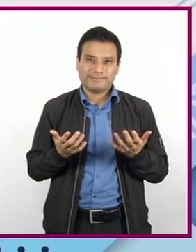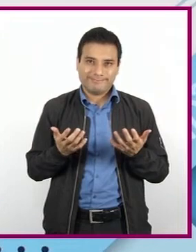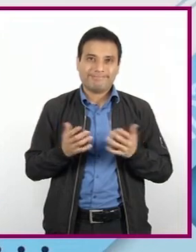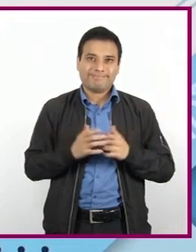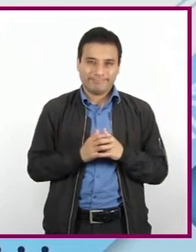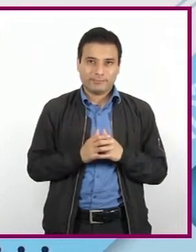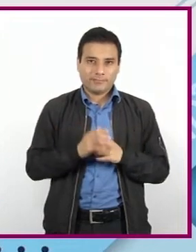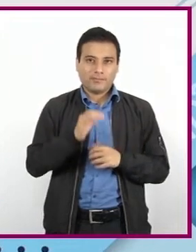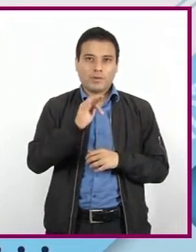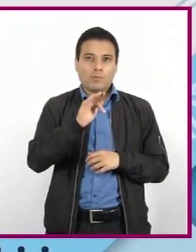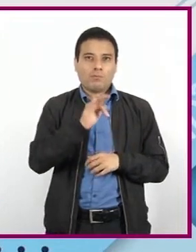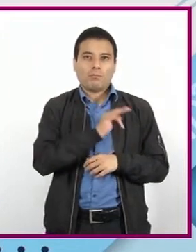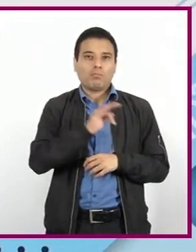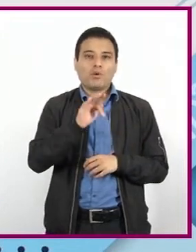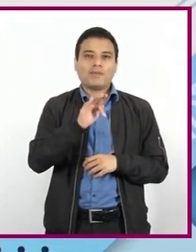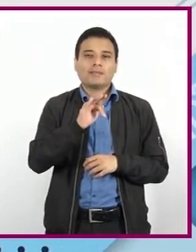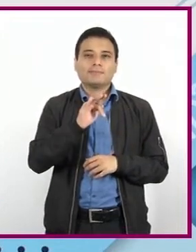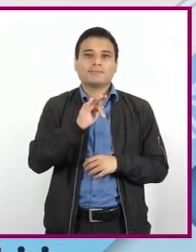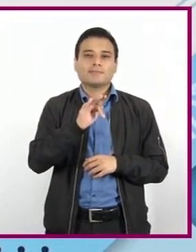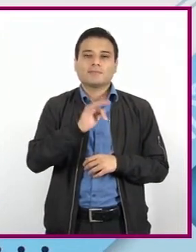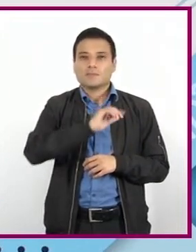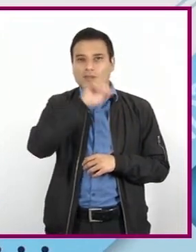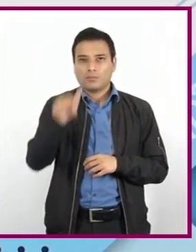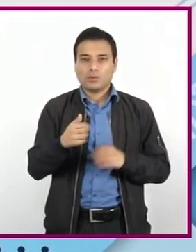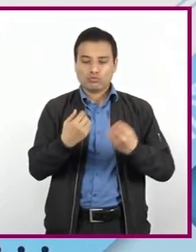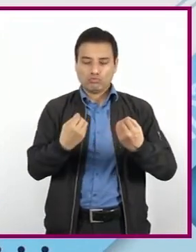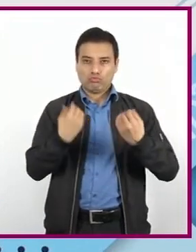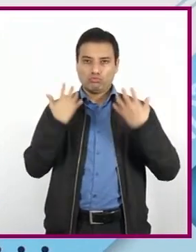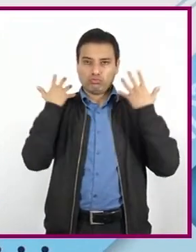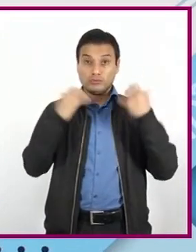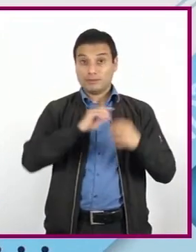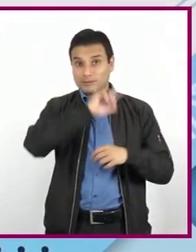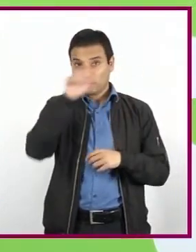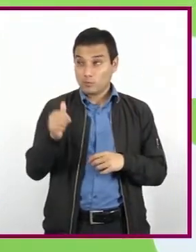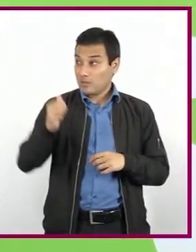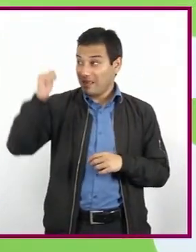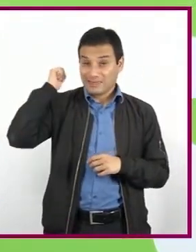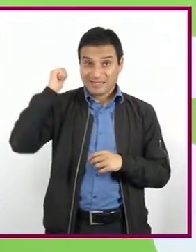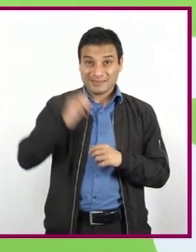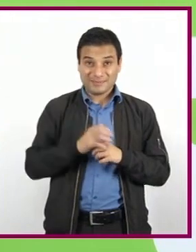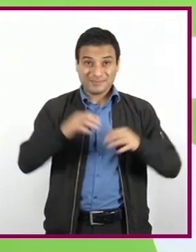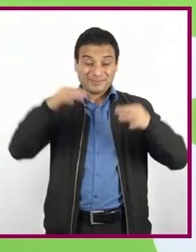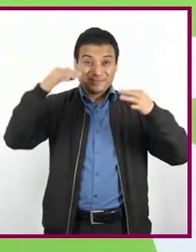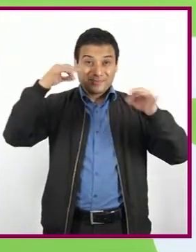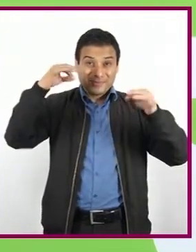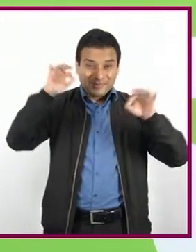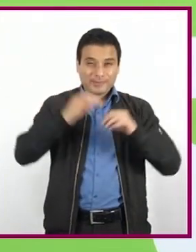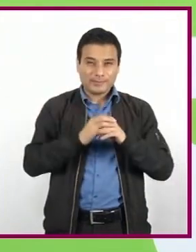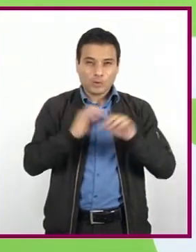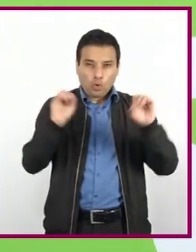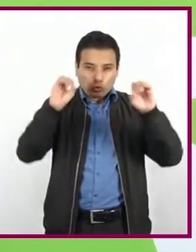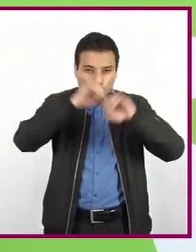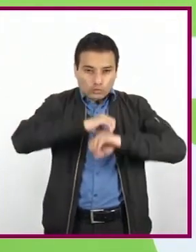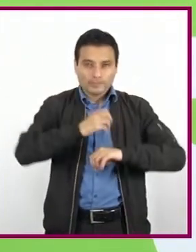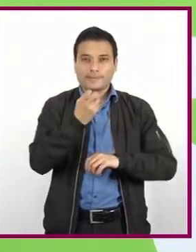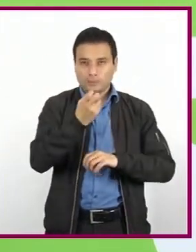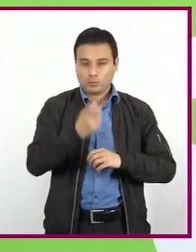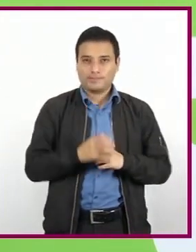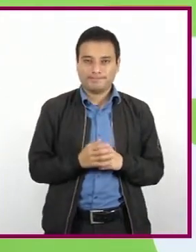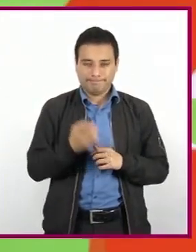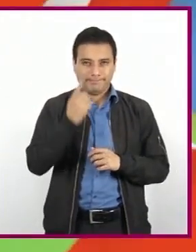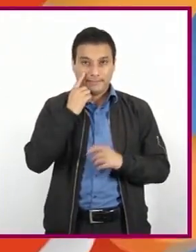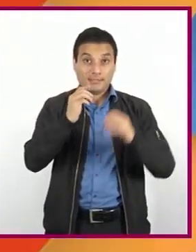radiación alcanzará los cristales de plata y se verán lugares más oscuros. Muy bien explicado. Ahora,